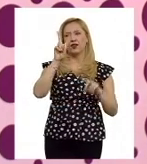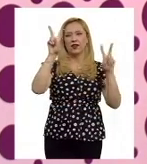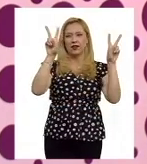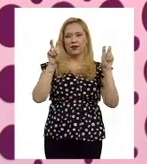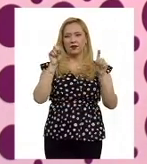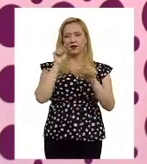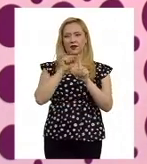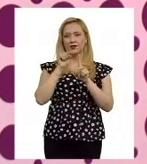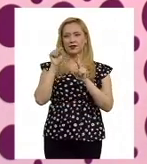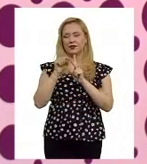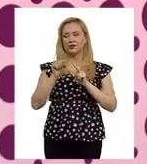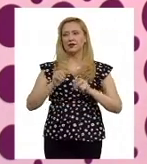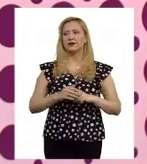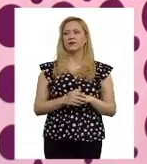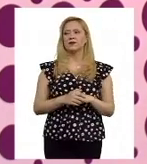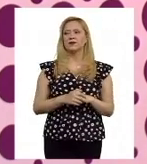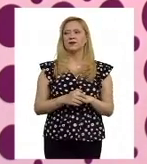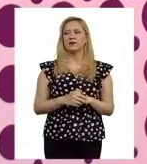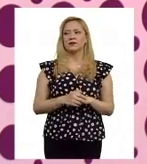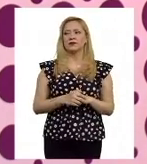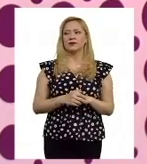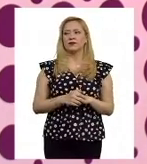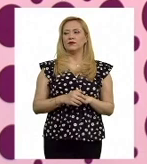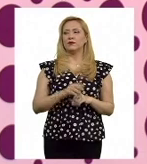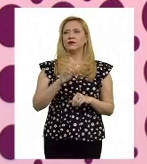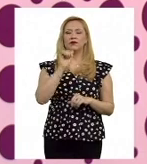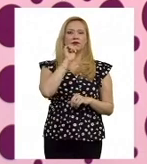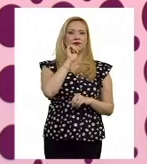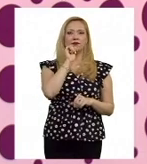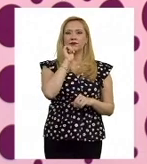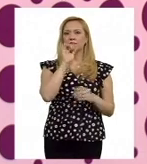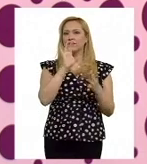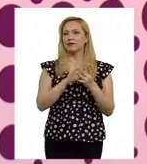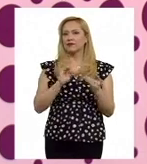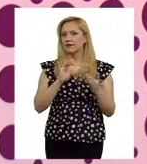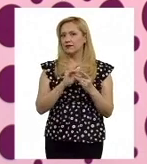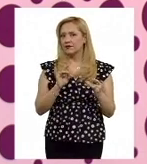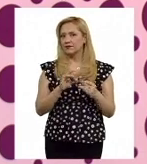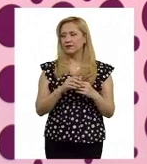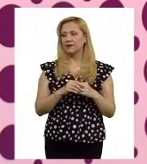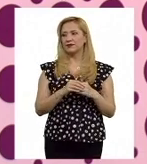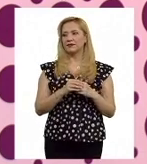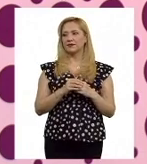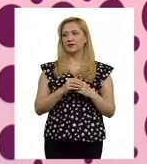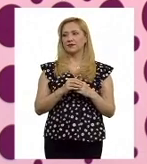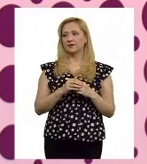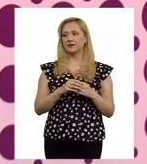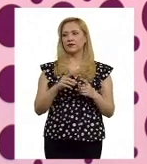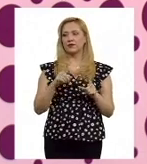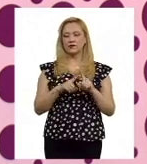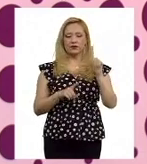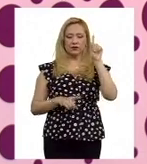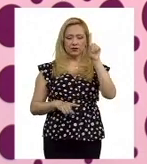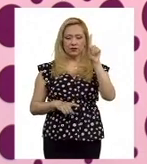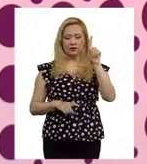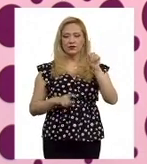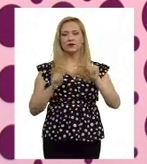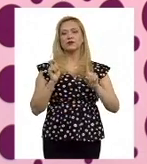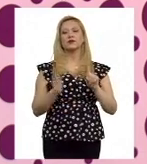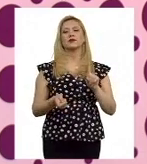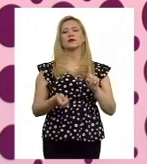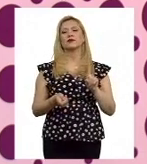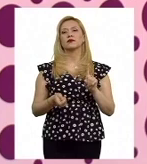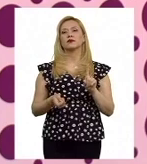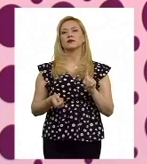muy puntuales que creo que no los hemos abordado rápidamente. Eh, uno que tiene que ver